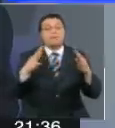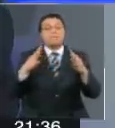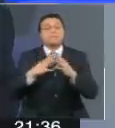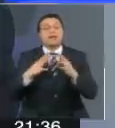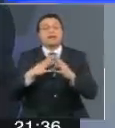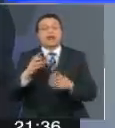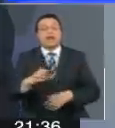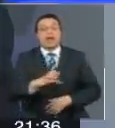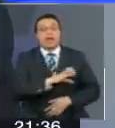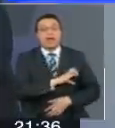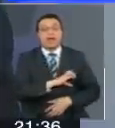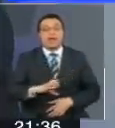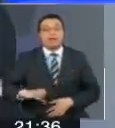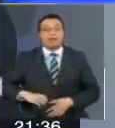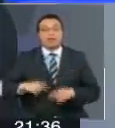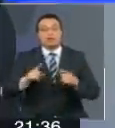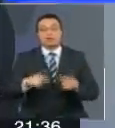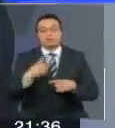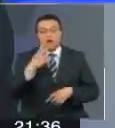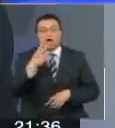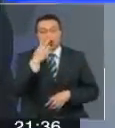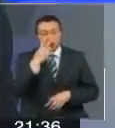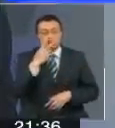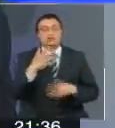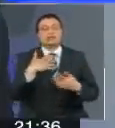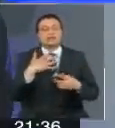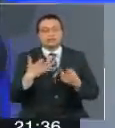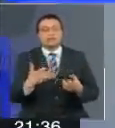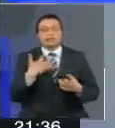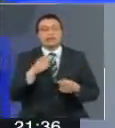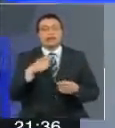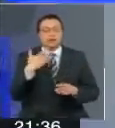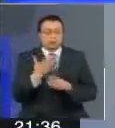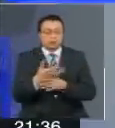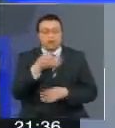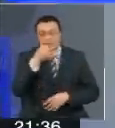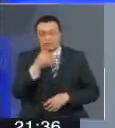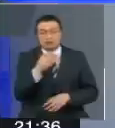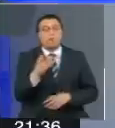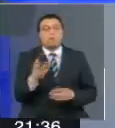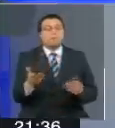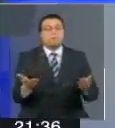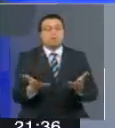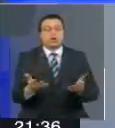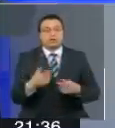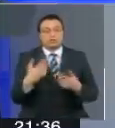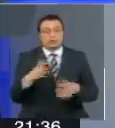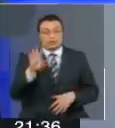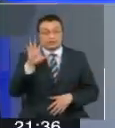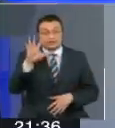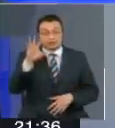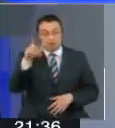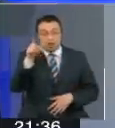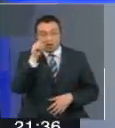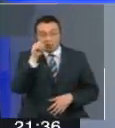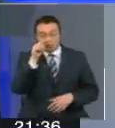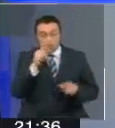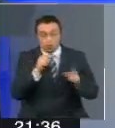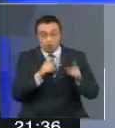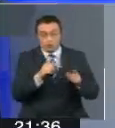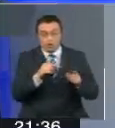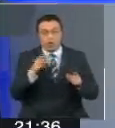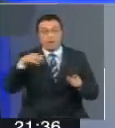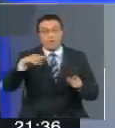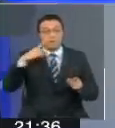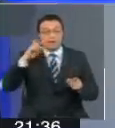militares, del Estado, que se conozca lo que tenemos, lo que hemos dicho. ¿Por qué? Porque el 5 de octubre